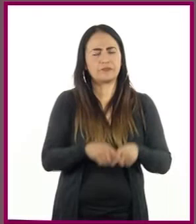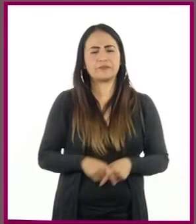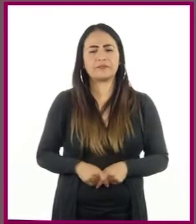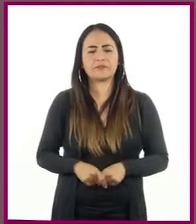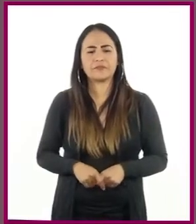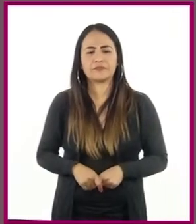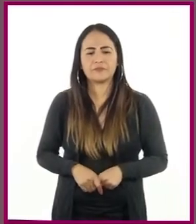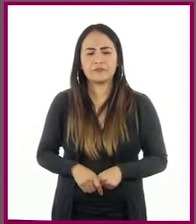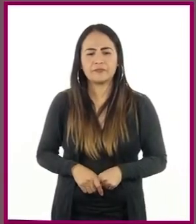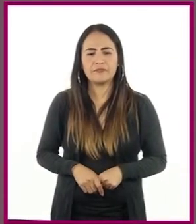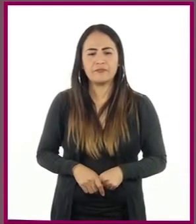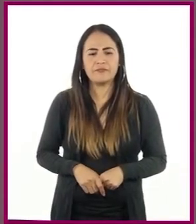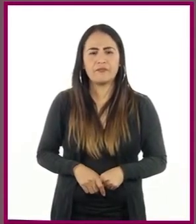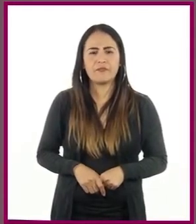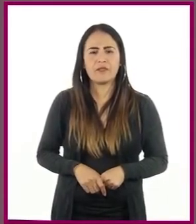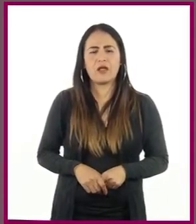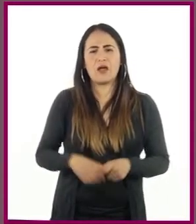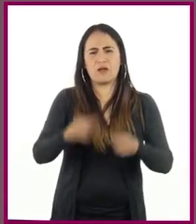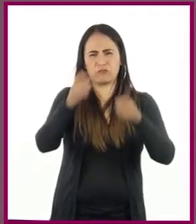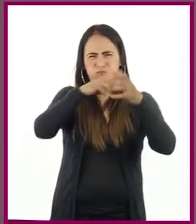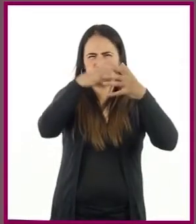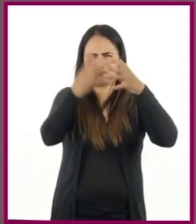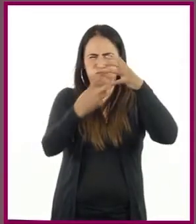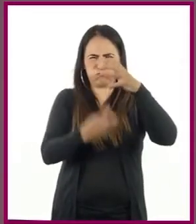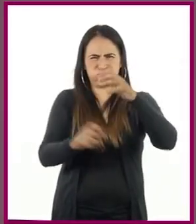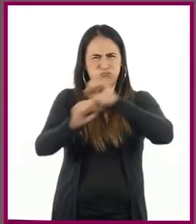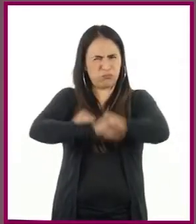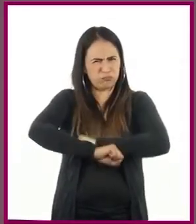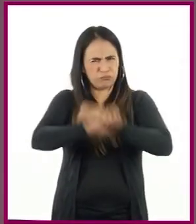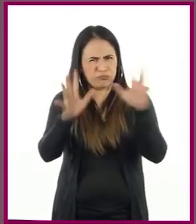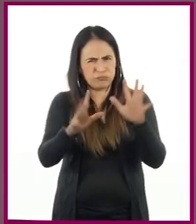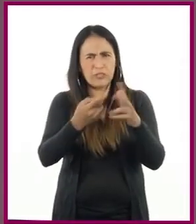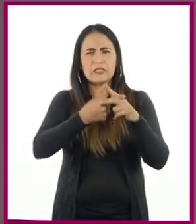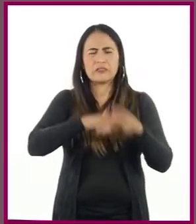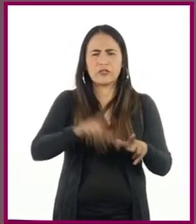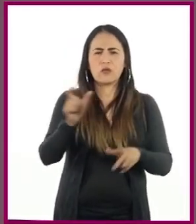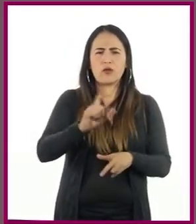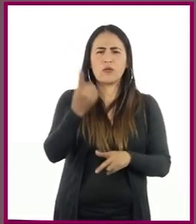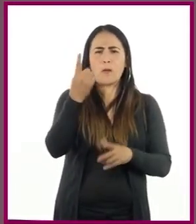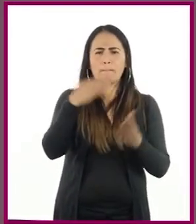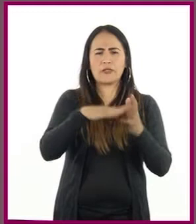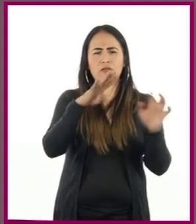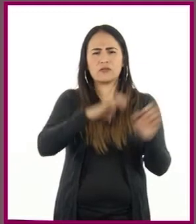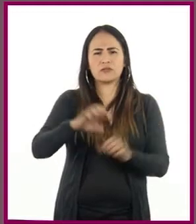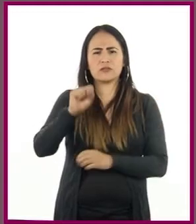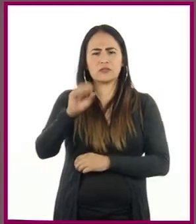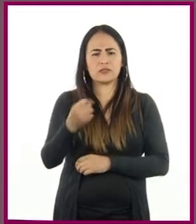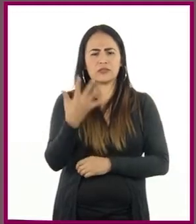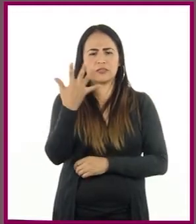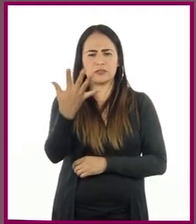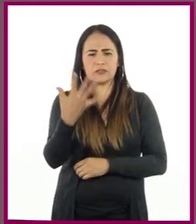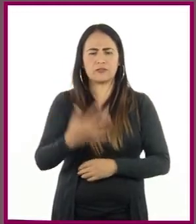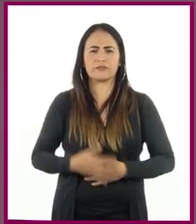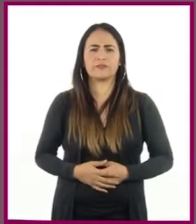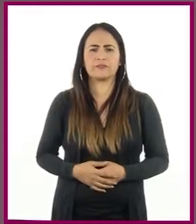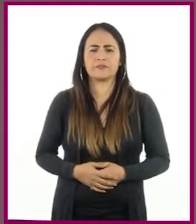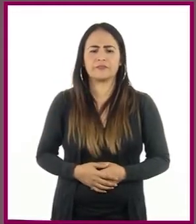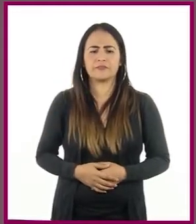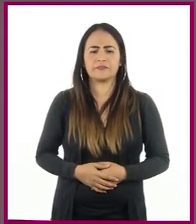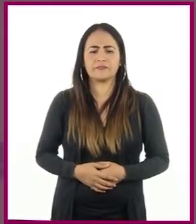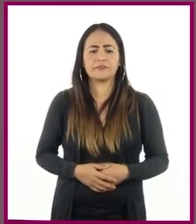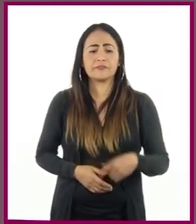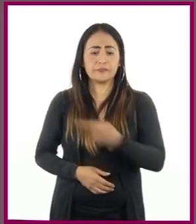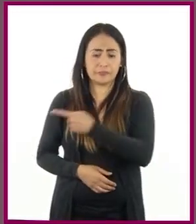Norte. Estos bombardeos iniciaron en 1965 a través de la operación Rolling Thunder, que, según